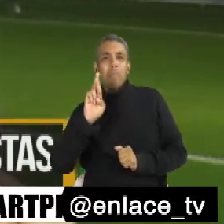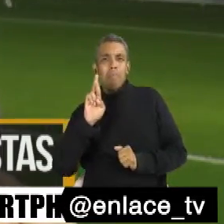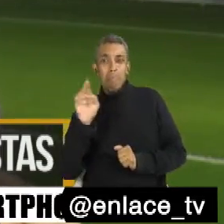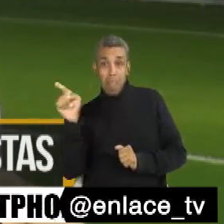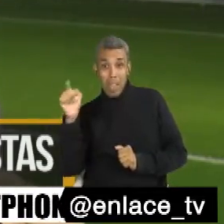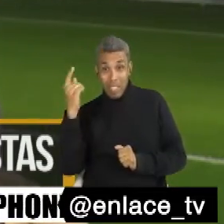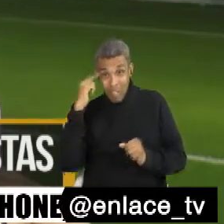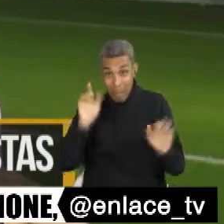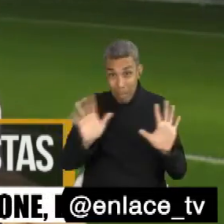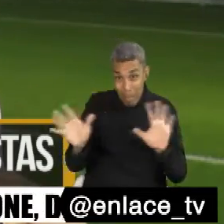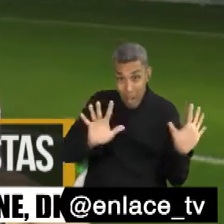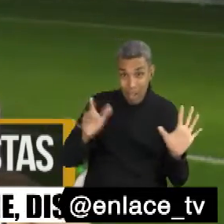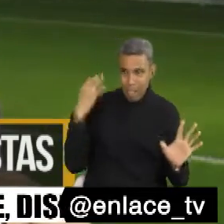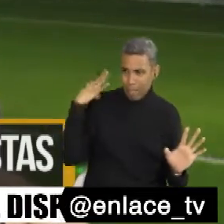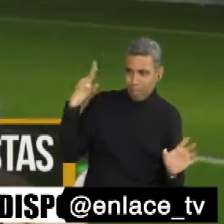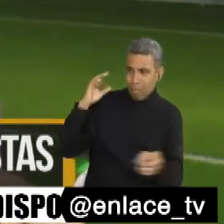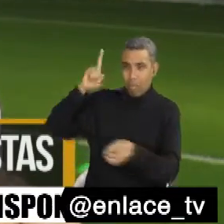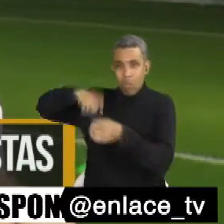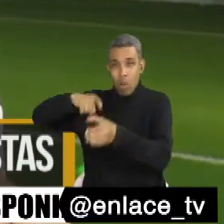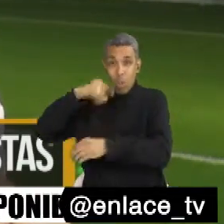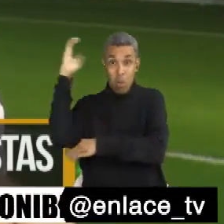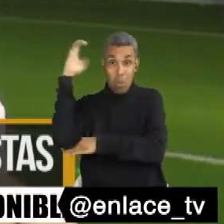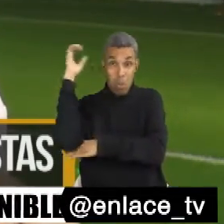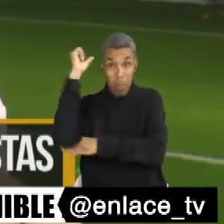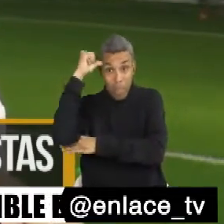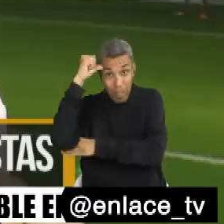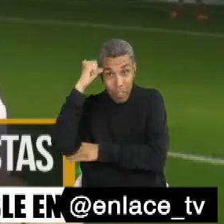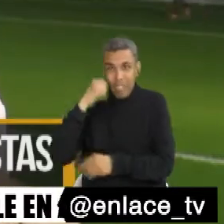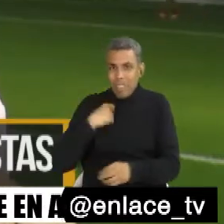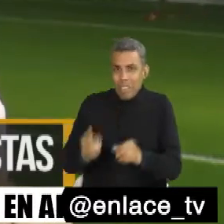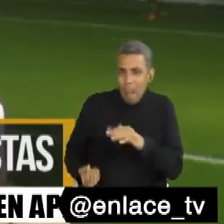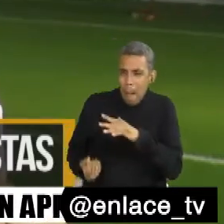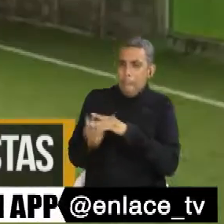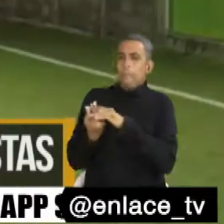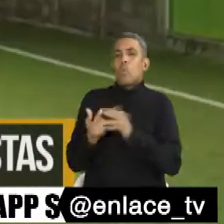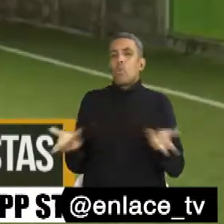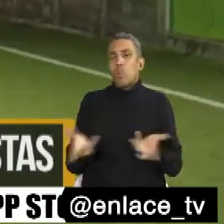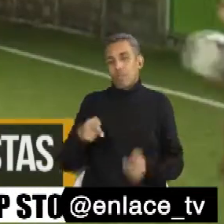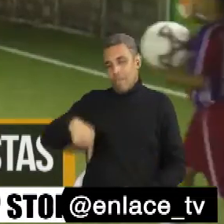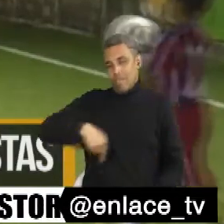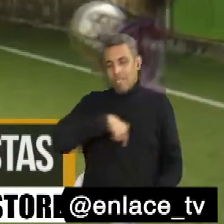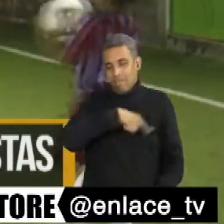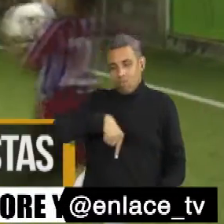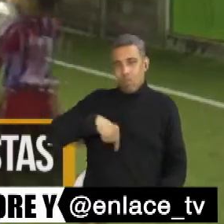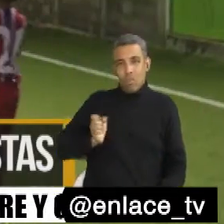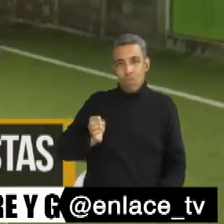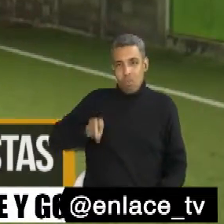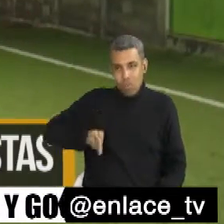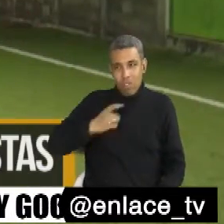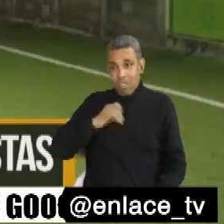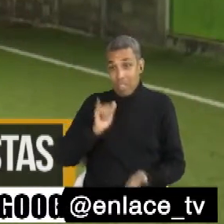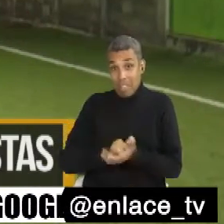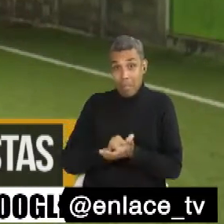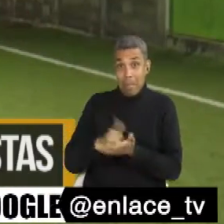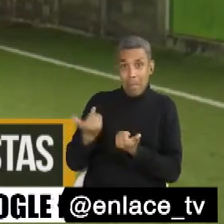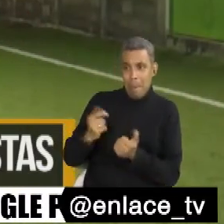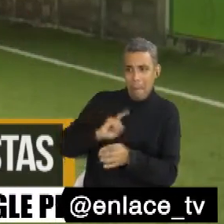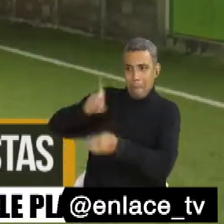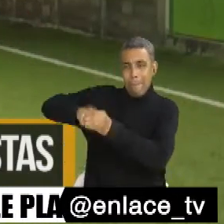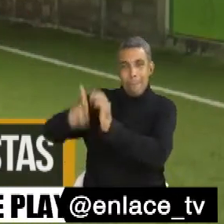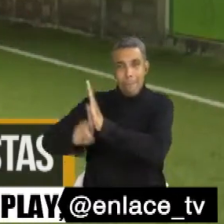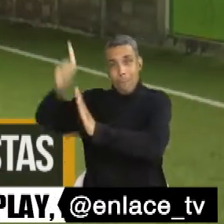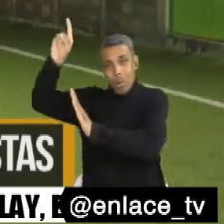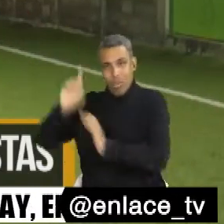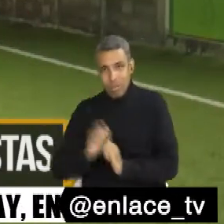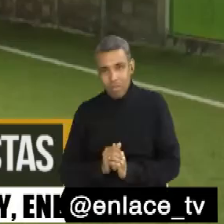a representar a Colombia, es jugador de Atlético Nacional, lo mismo de Michael Nay Gómez, que está con el Envigado en la AL. Los entrenamientos de este club se adelantan todas las tardes y los